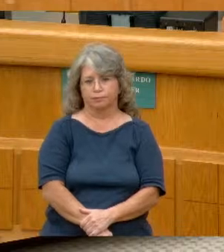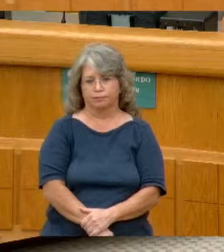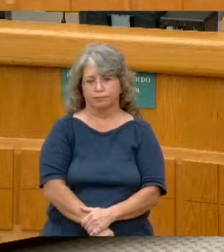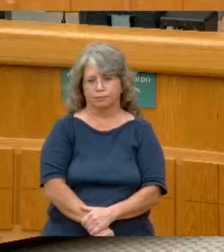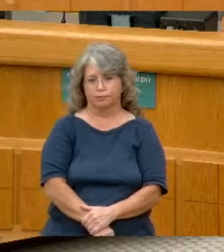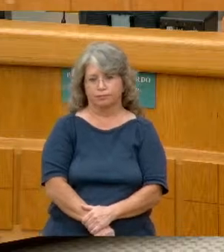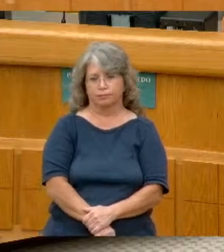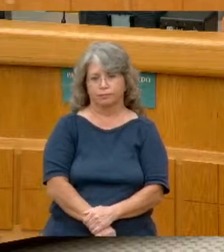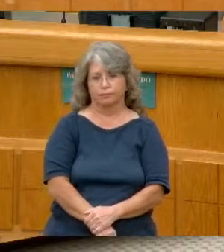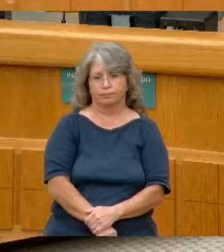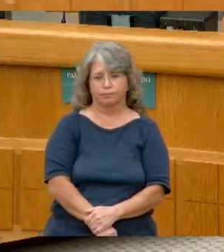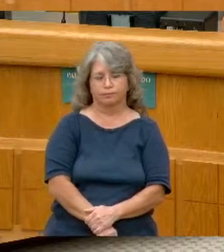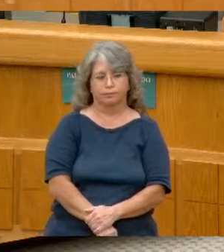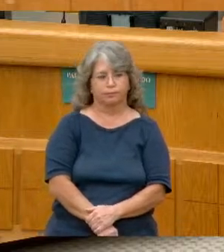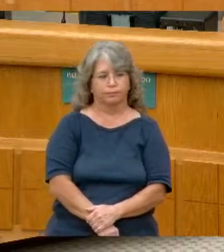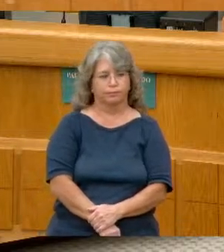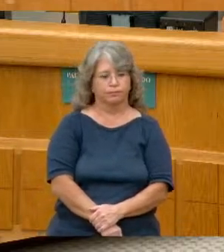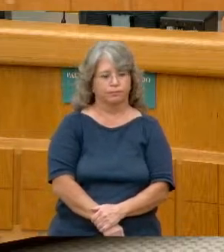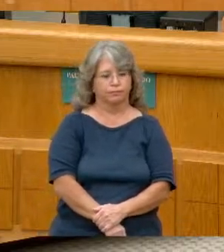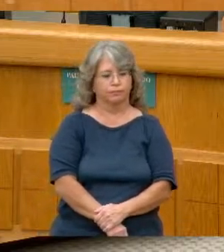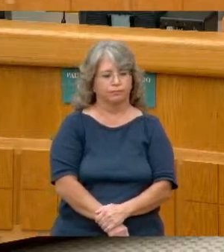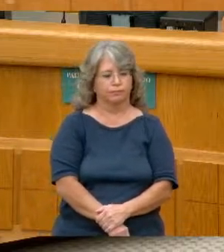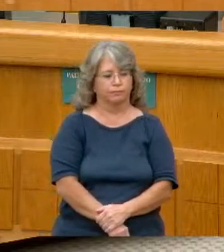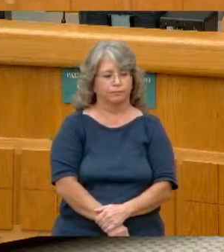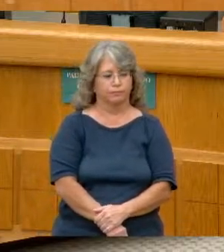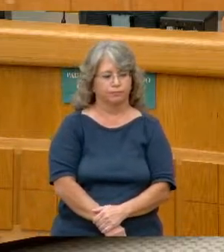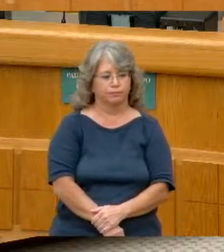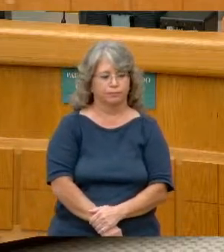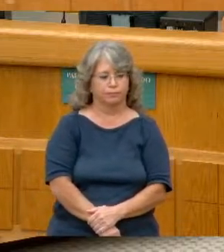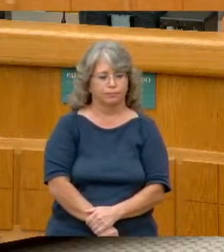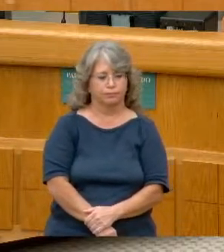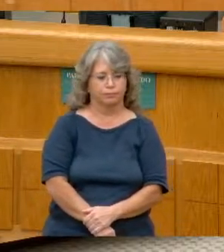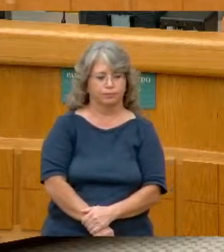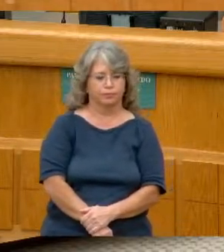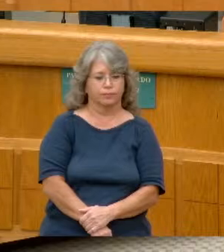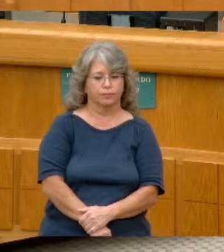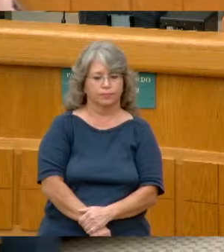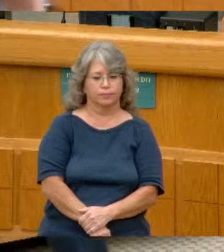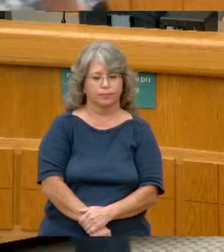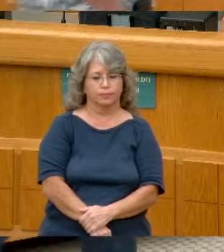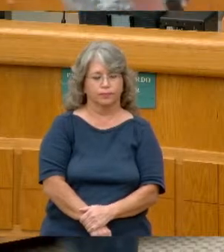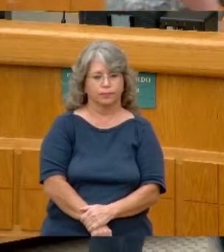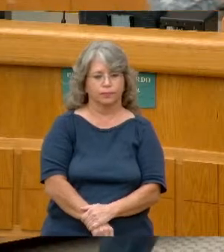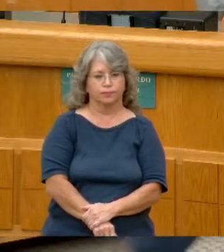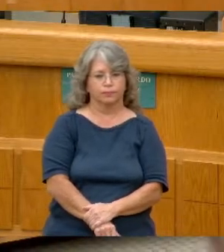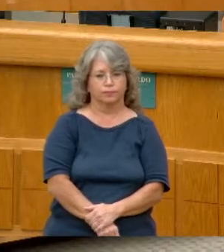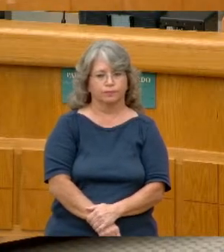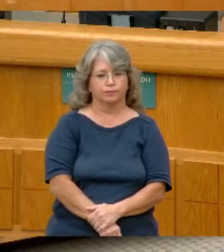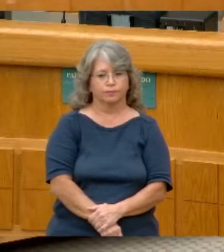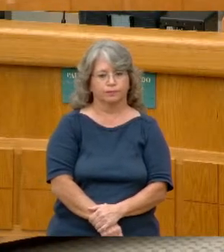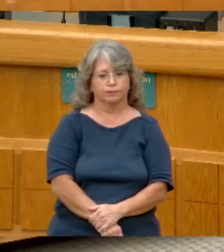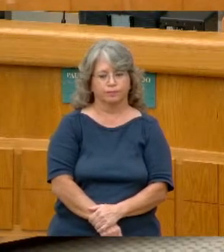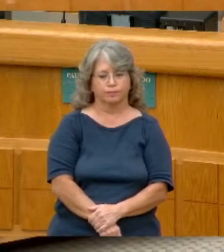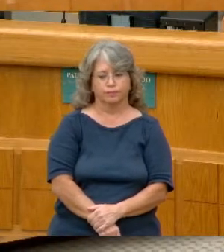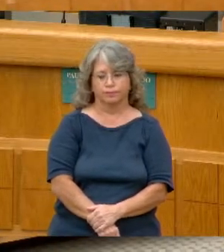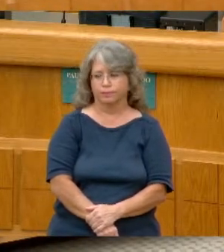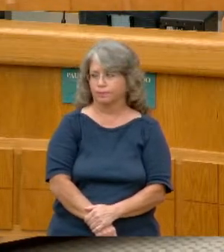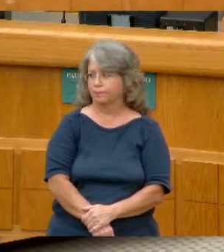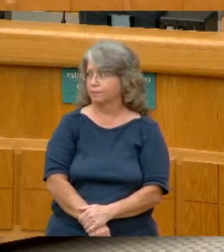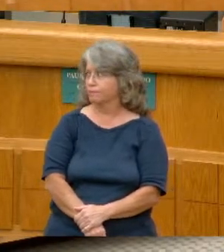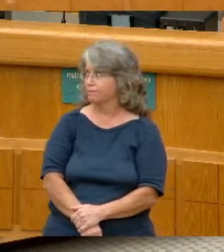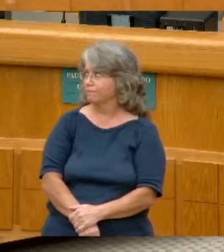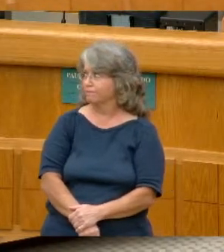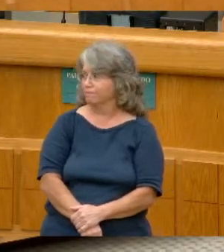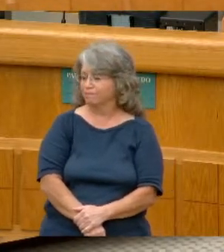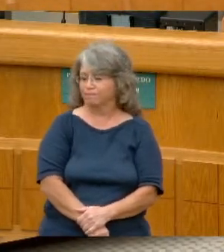incluso la muerte, y juntos pueden ser mucho más letales y con mayor riesgo de causar efectos negativos secundarios. Para recibir una vacuna contra la